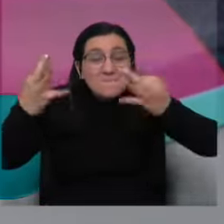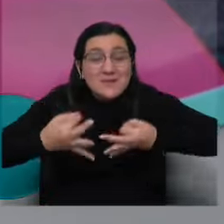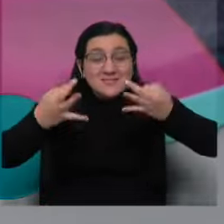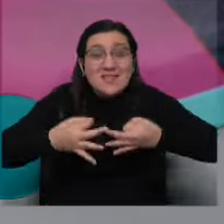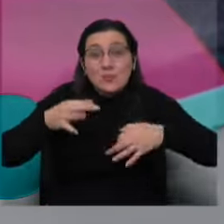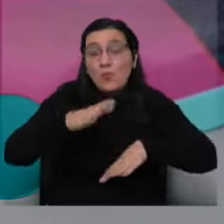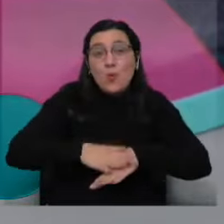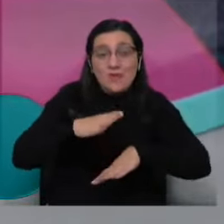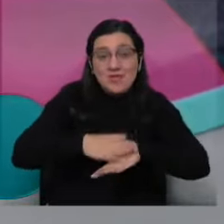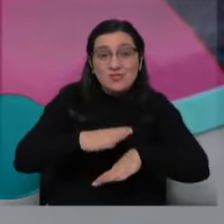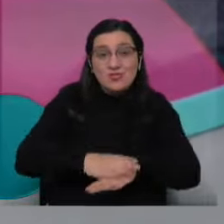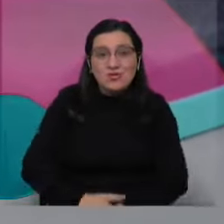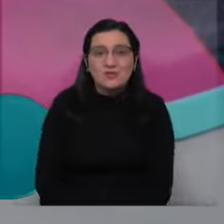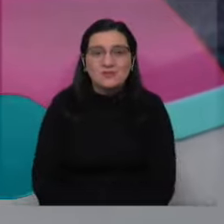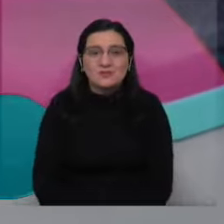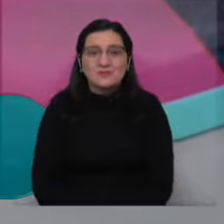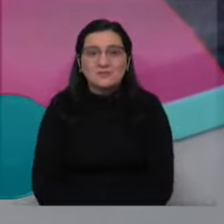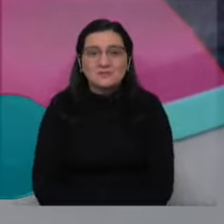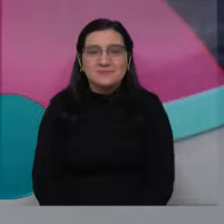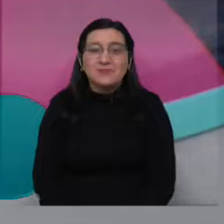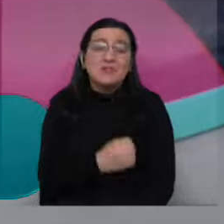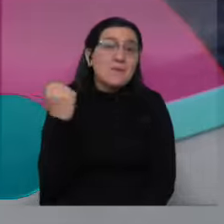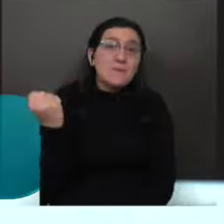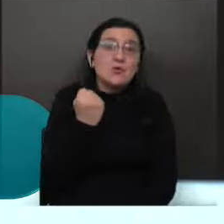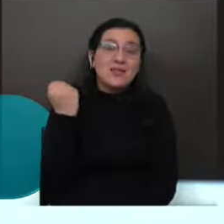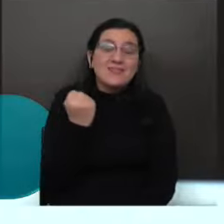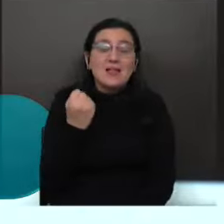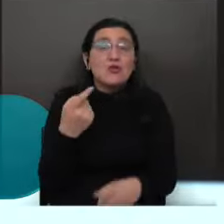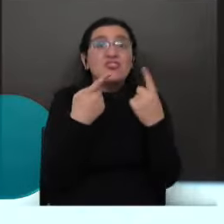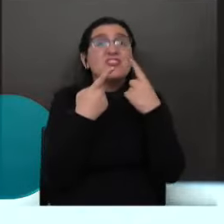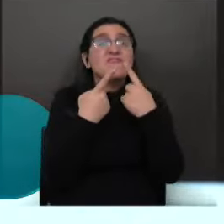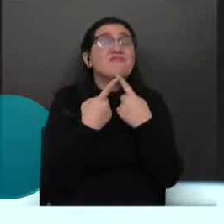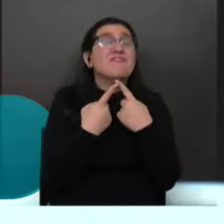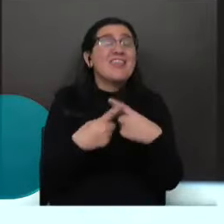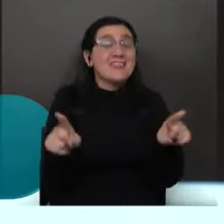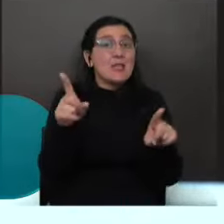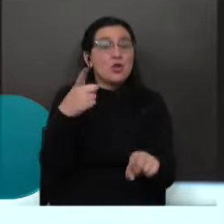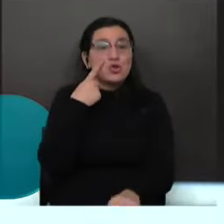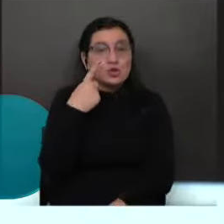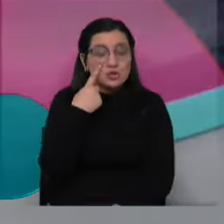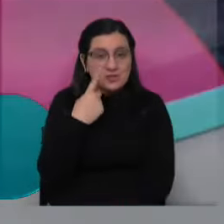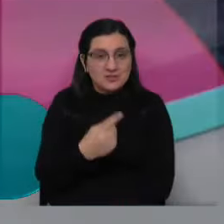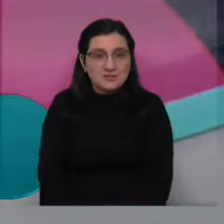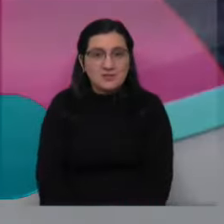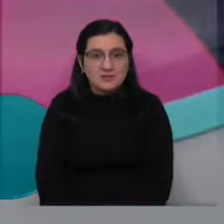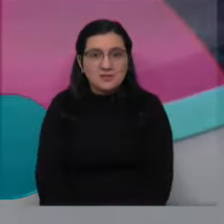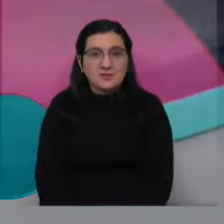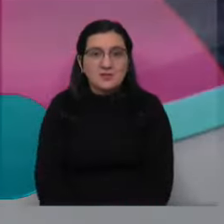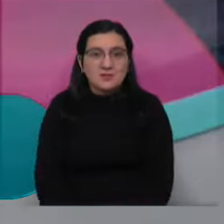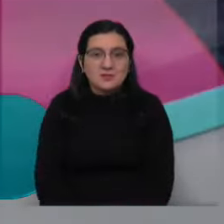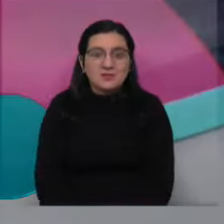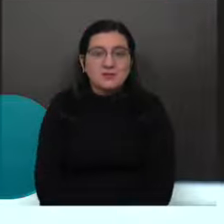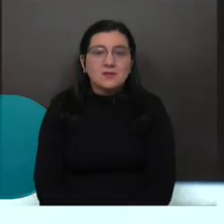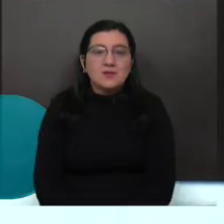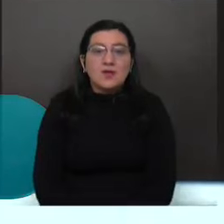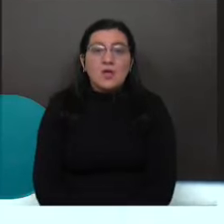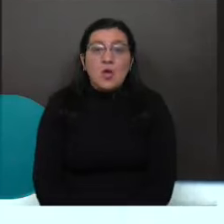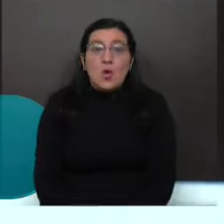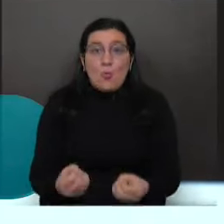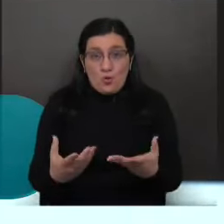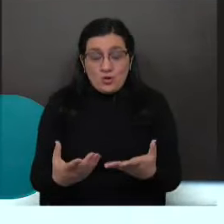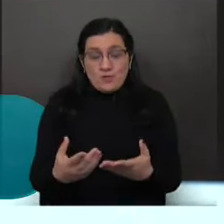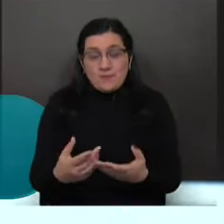momento esta jornada este viviste algo distinto de lo que habías vivido en el gigante 13 a0 No porque no Vení de cualquier lado tampoco me pasó de que